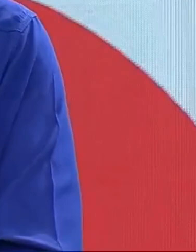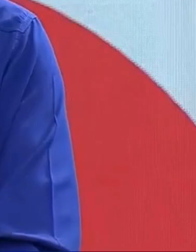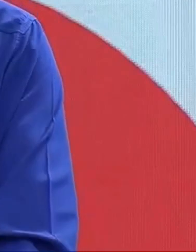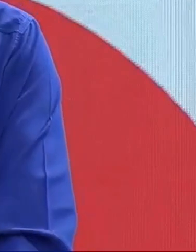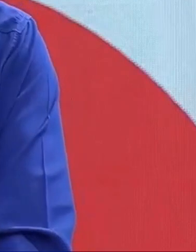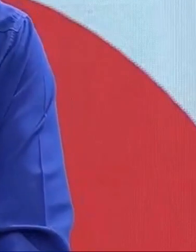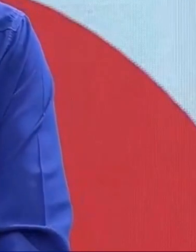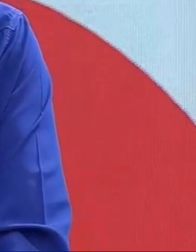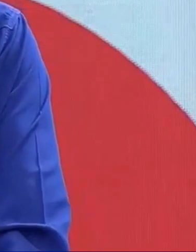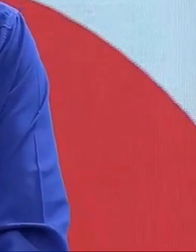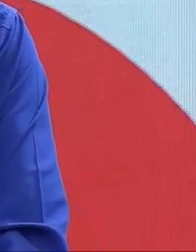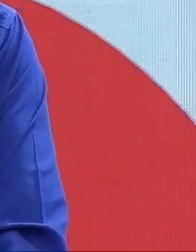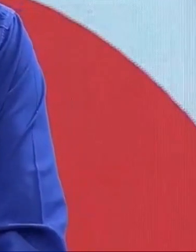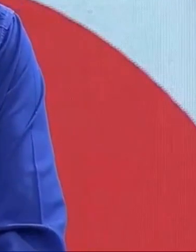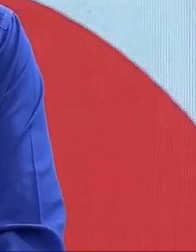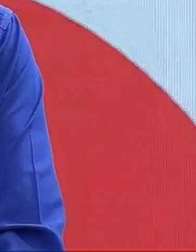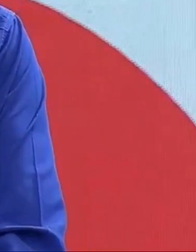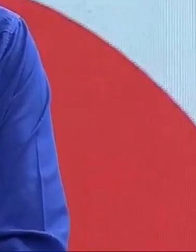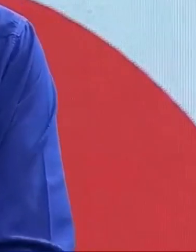Siempre ha existido